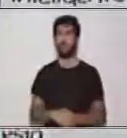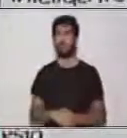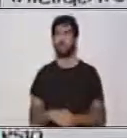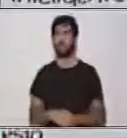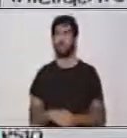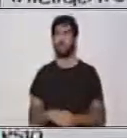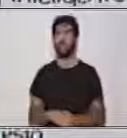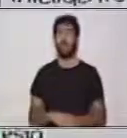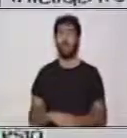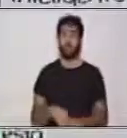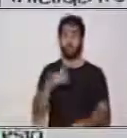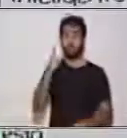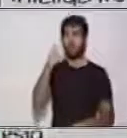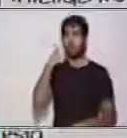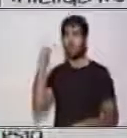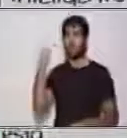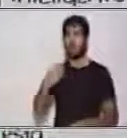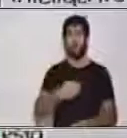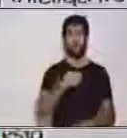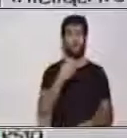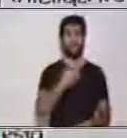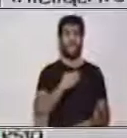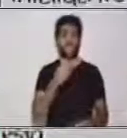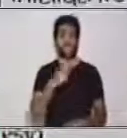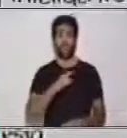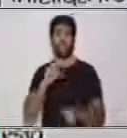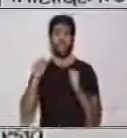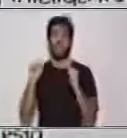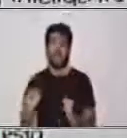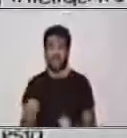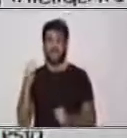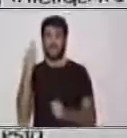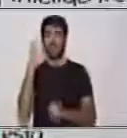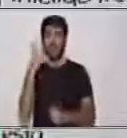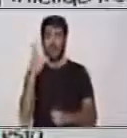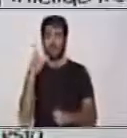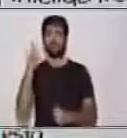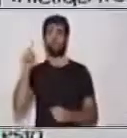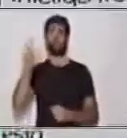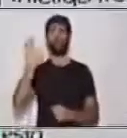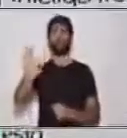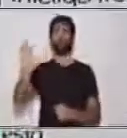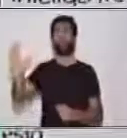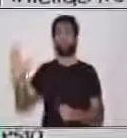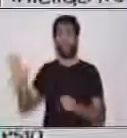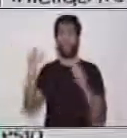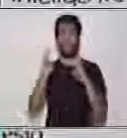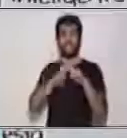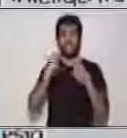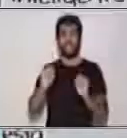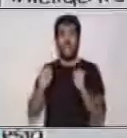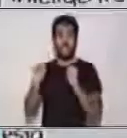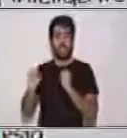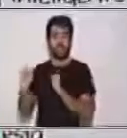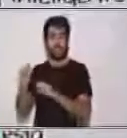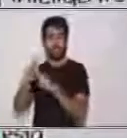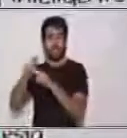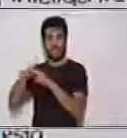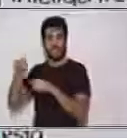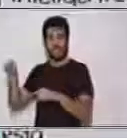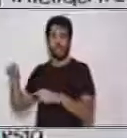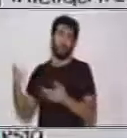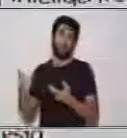Si leemos el profesor está sentada en su silla, la palabra o las palabras que debemos